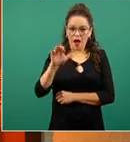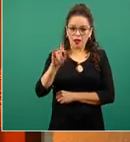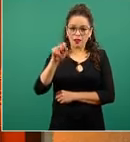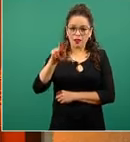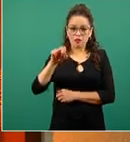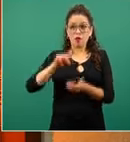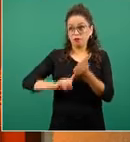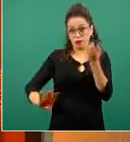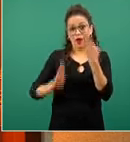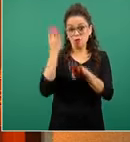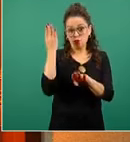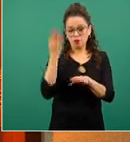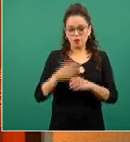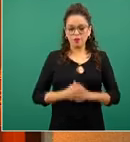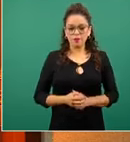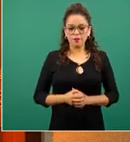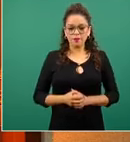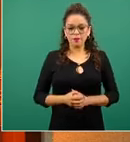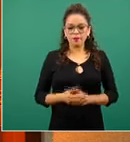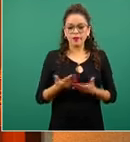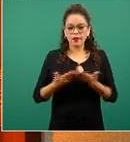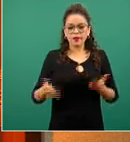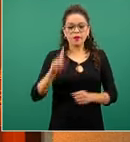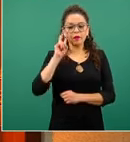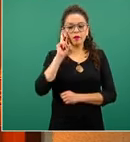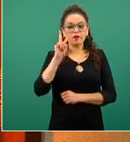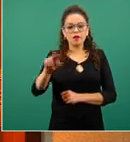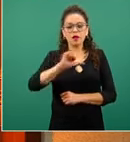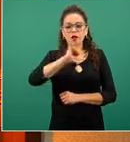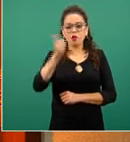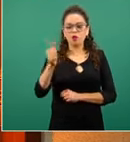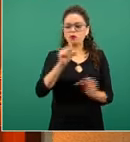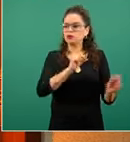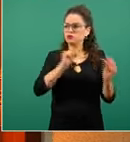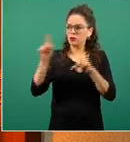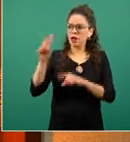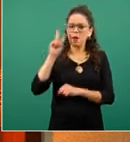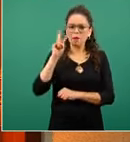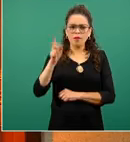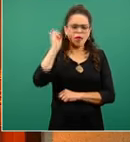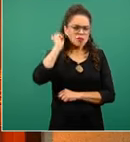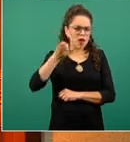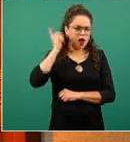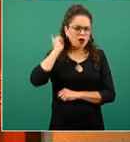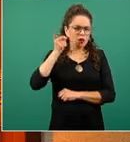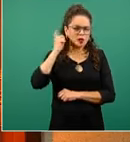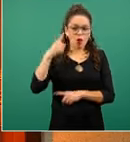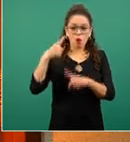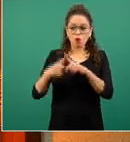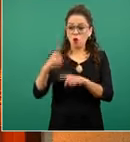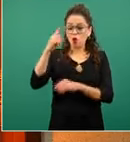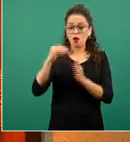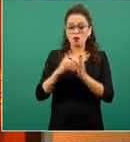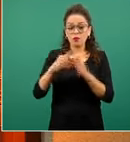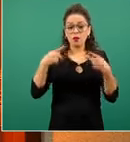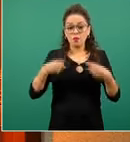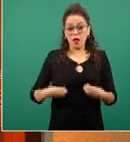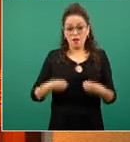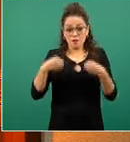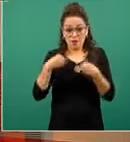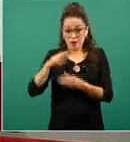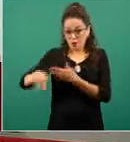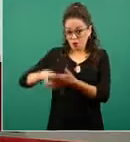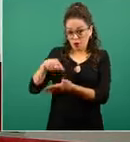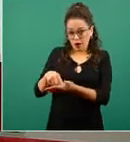mundial. Si vemos la siguiente diapositiva, vemos ahora los casos diarios por millón y entonces aquí podemos empezar ahora sí a